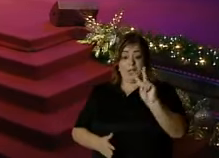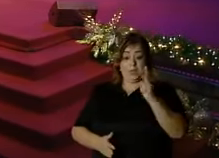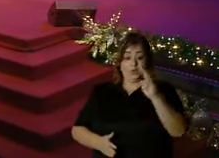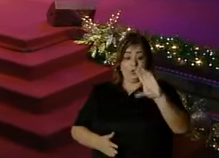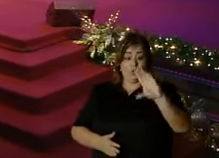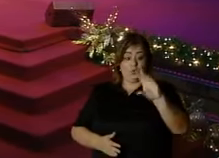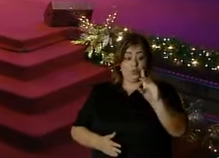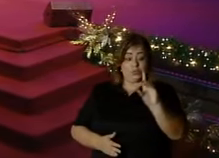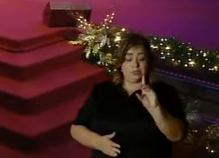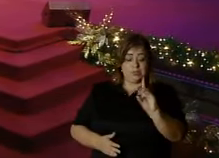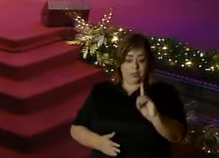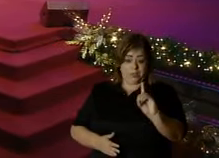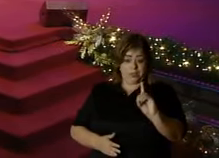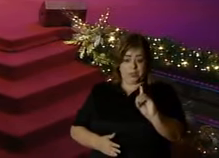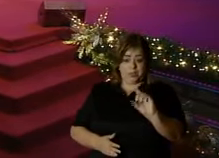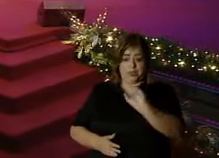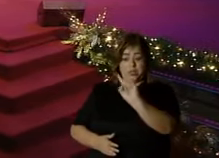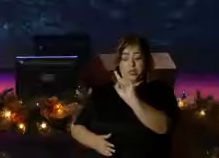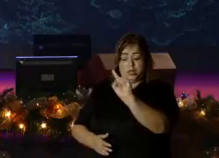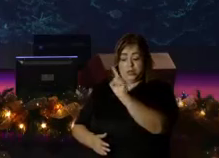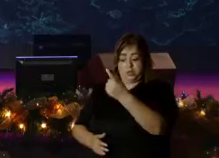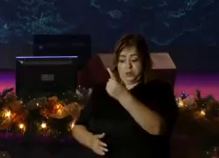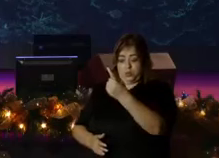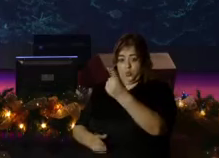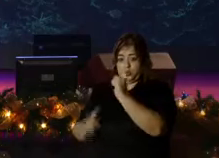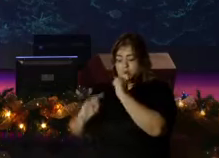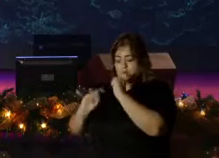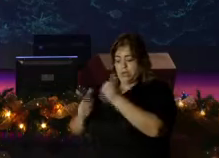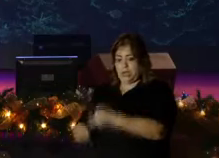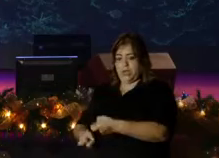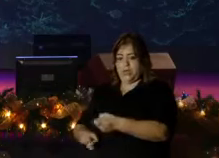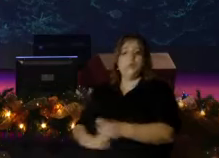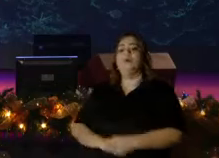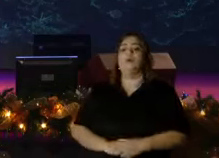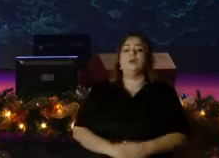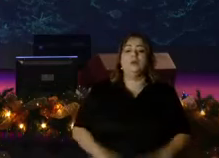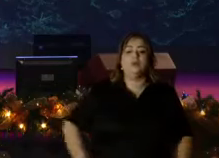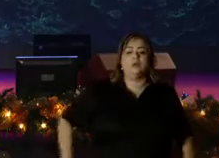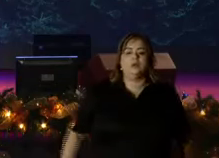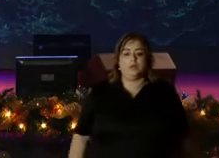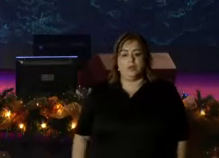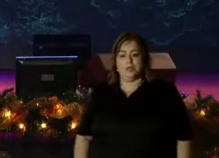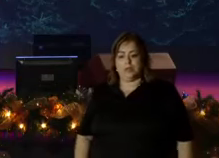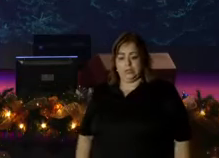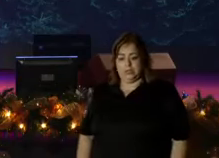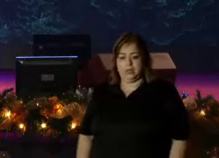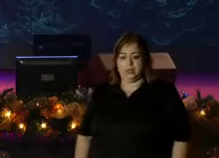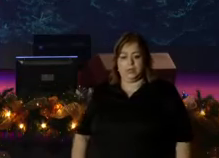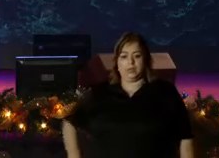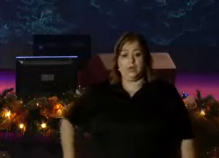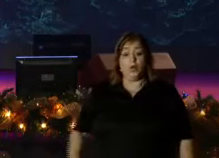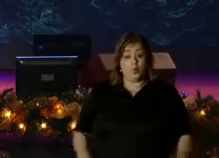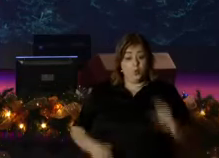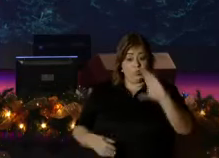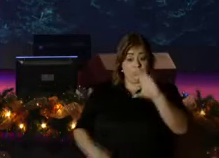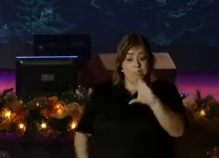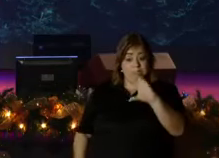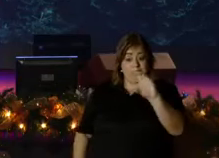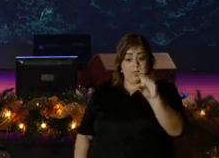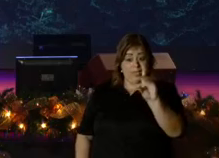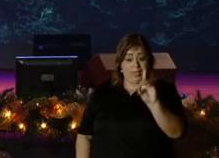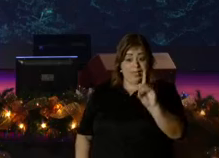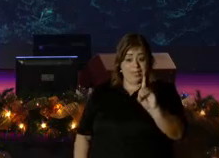Con la compra de 2 CDs, a 10 pesitos, les regalo el CD de 20 minutos con muchos de